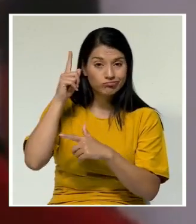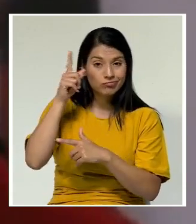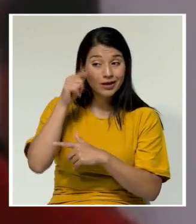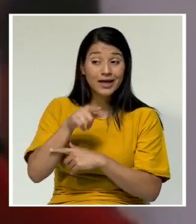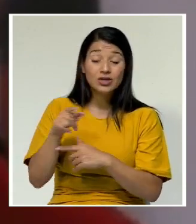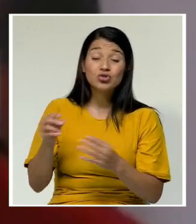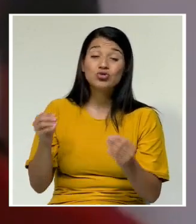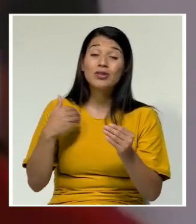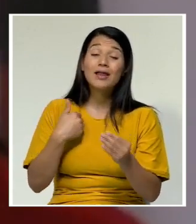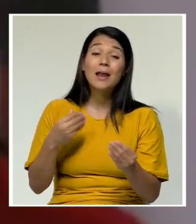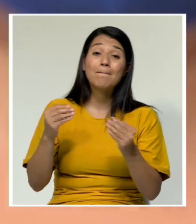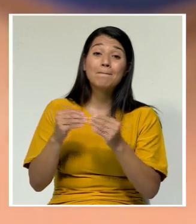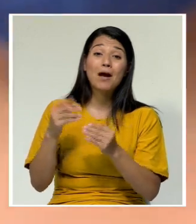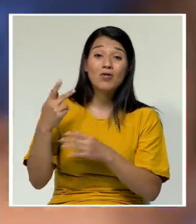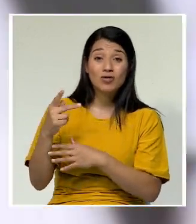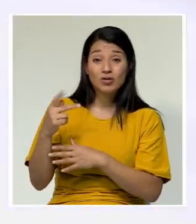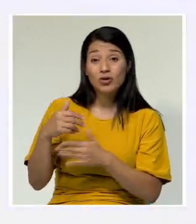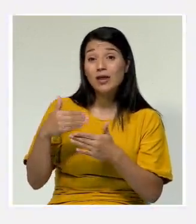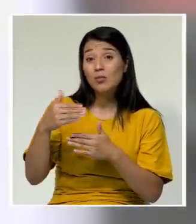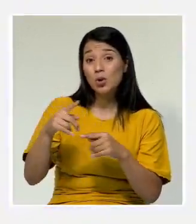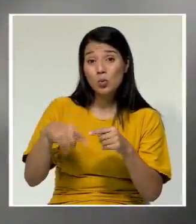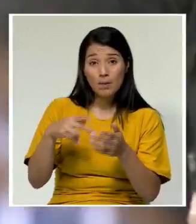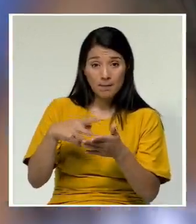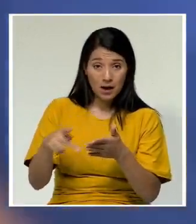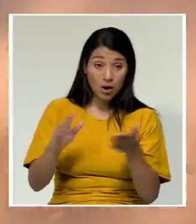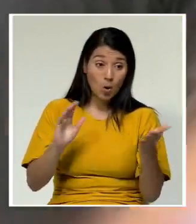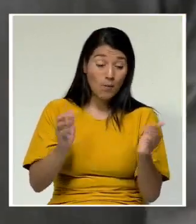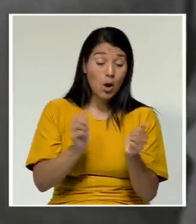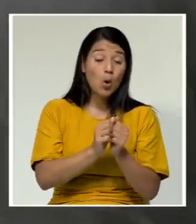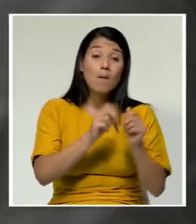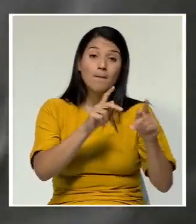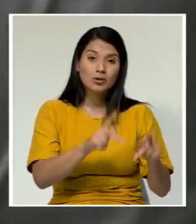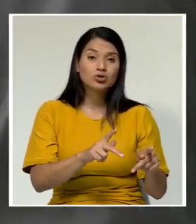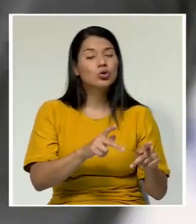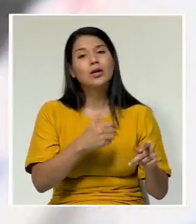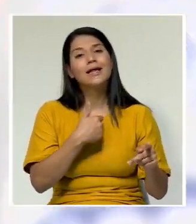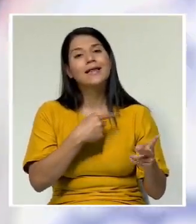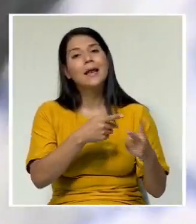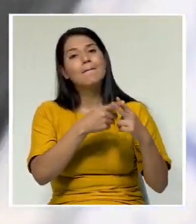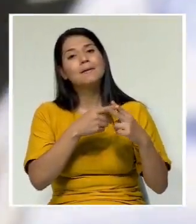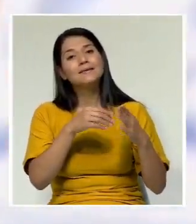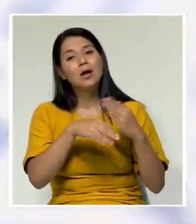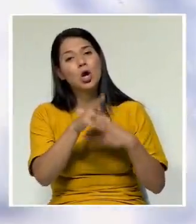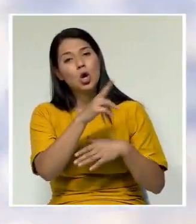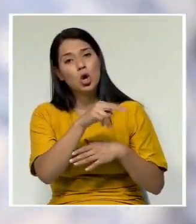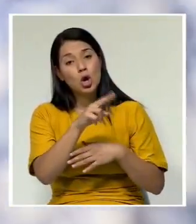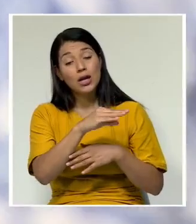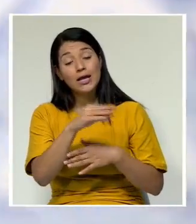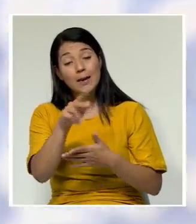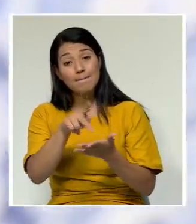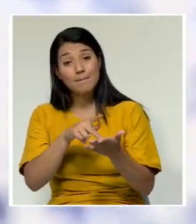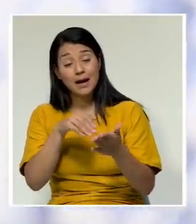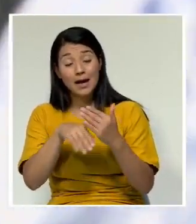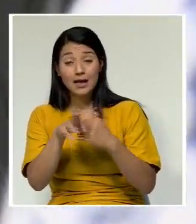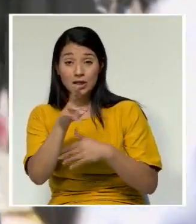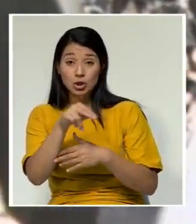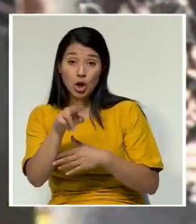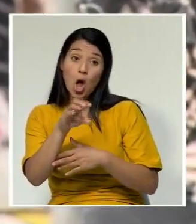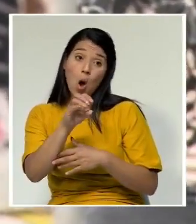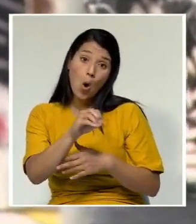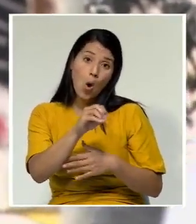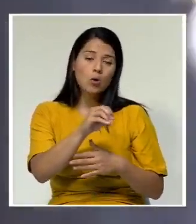tener, digamos, una cobertura natural, obviamente van a estar mucho más expuestos que aquellos deudores